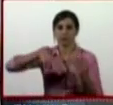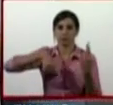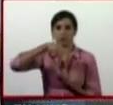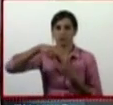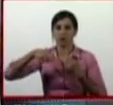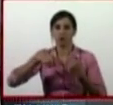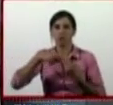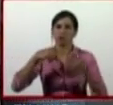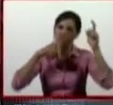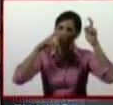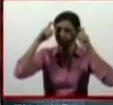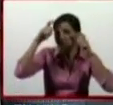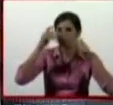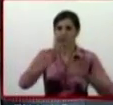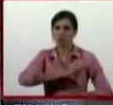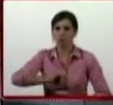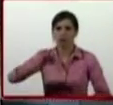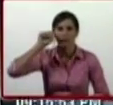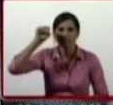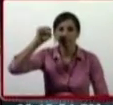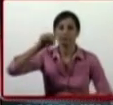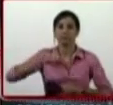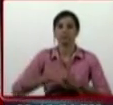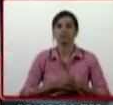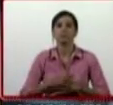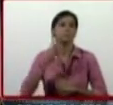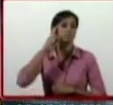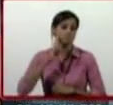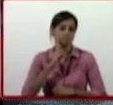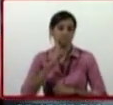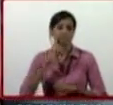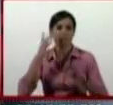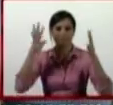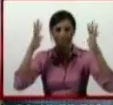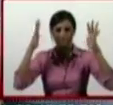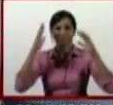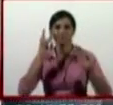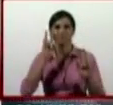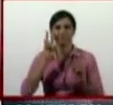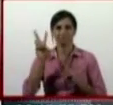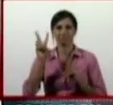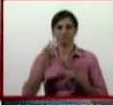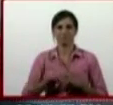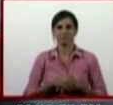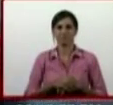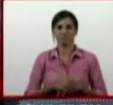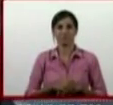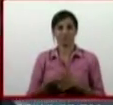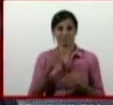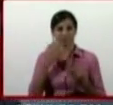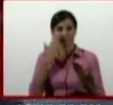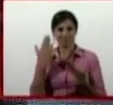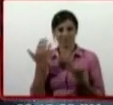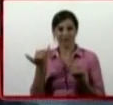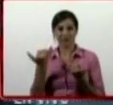revolucionario, chavista, socialista, bolivariano. Miren, aquí está, aquí están pasando,